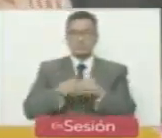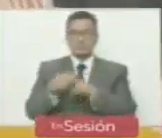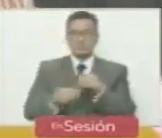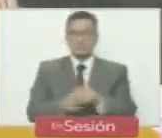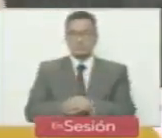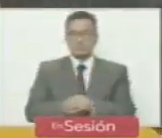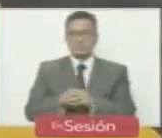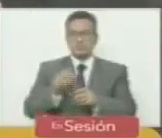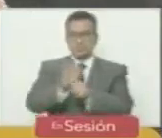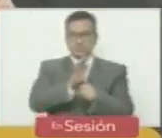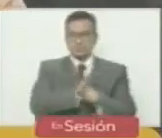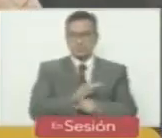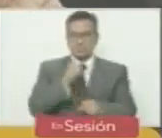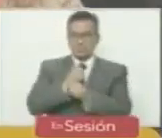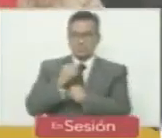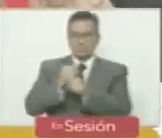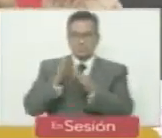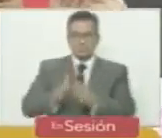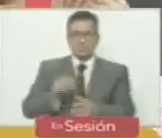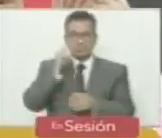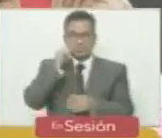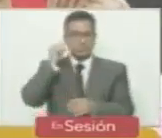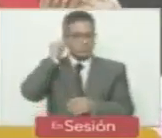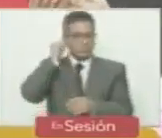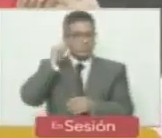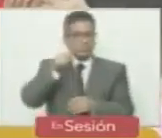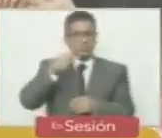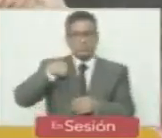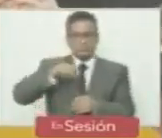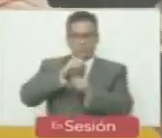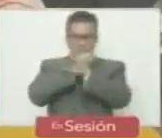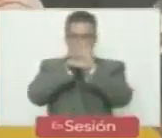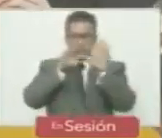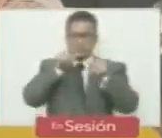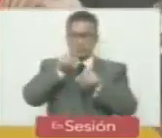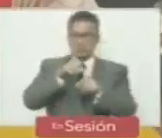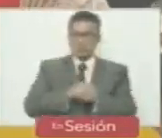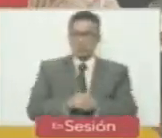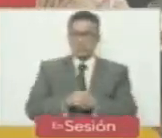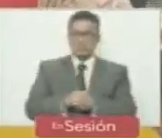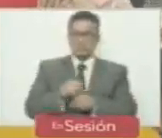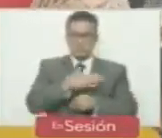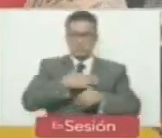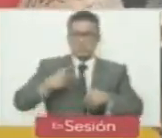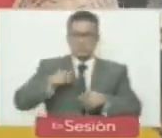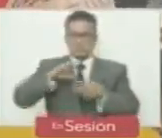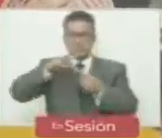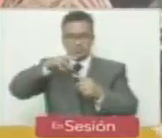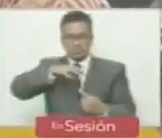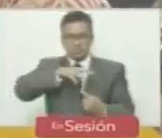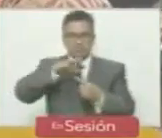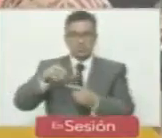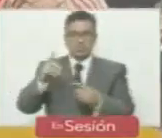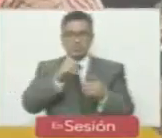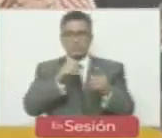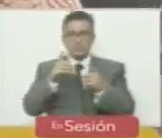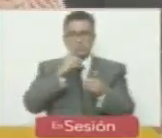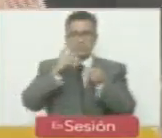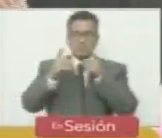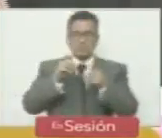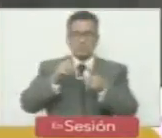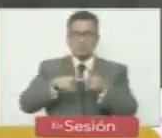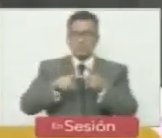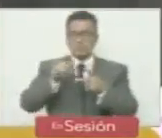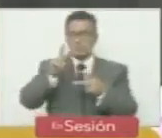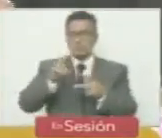la protección del trabajador y la trabajadora. Eso tiene que quedar claro para quienes quieren manipular discursos.